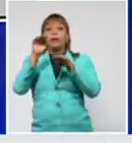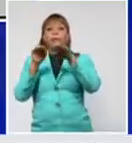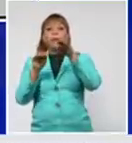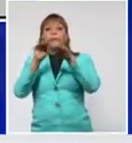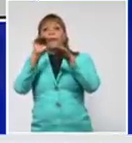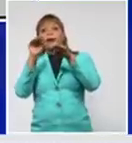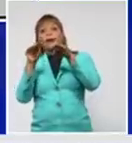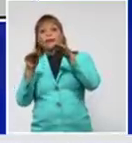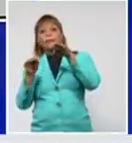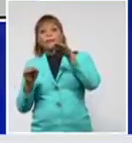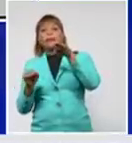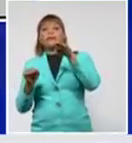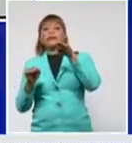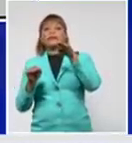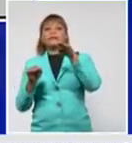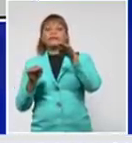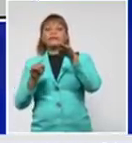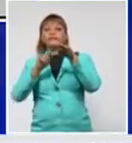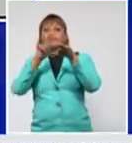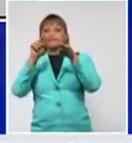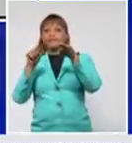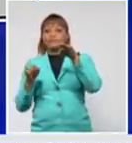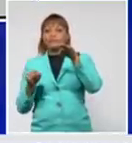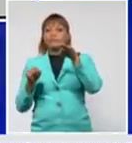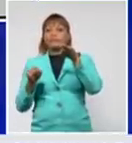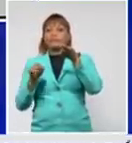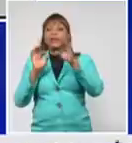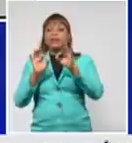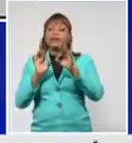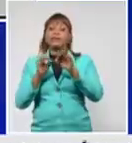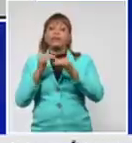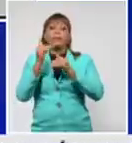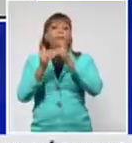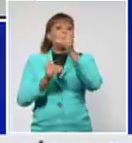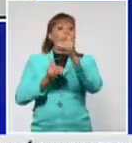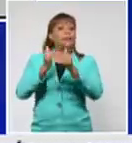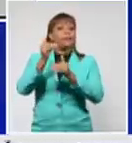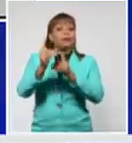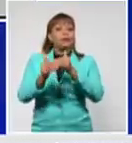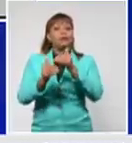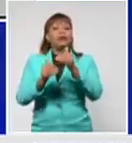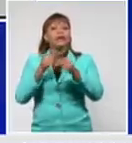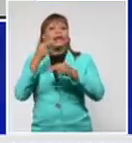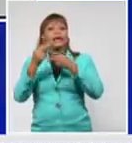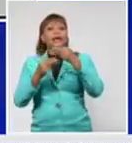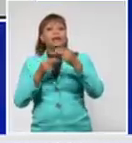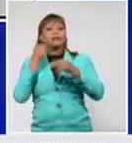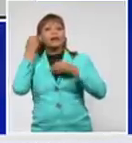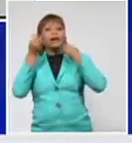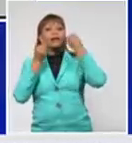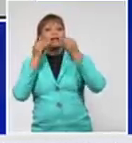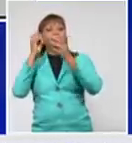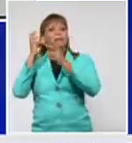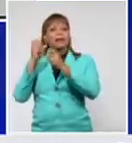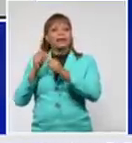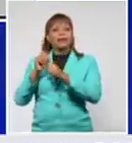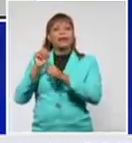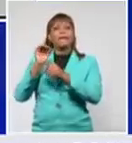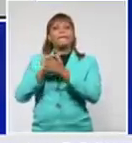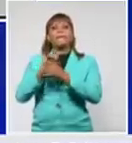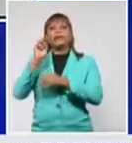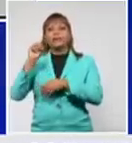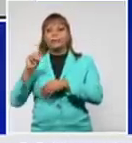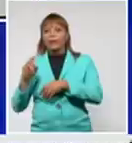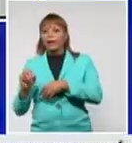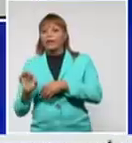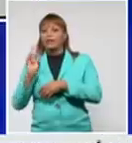disminución. Este es los pronósticos que hacen ellos con análisis matemático, teniendo en cuenta las